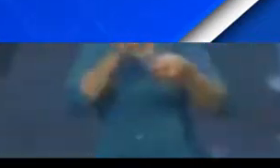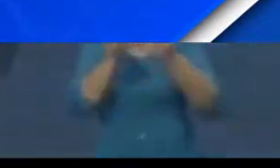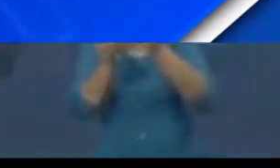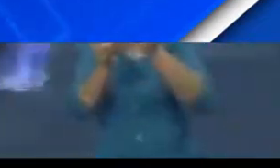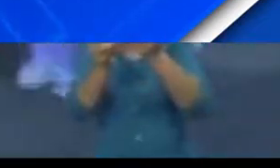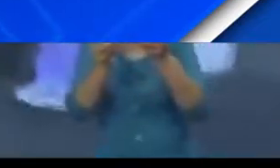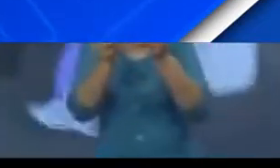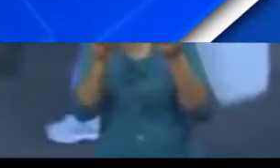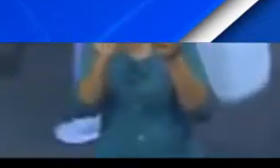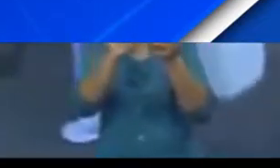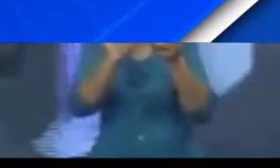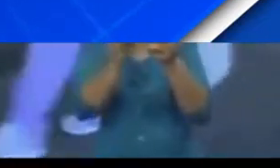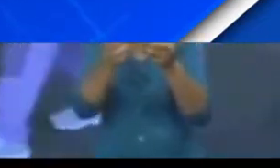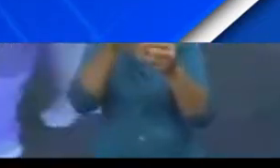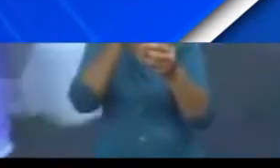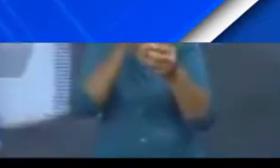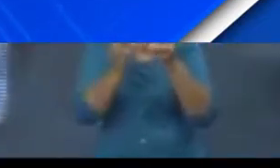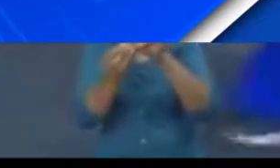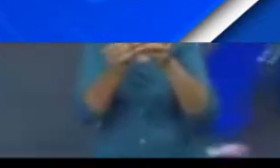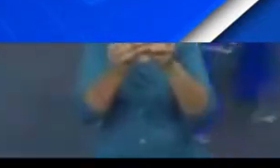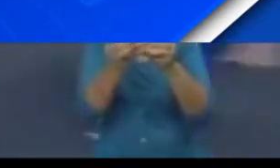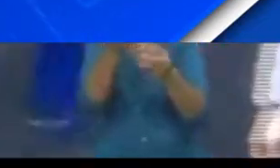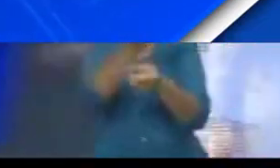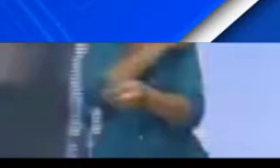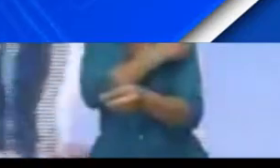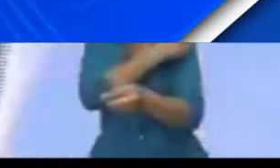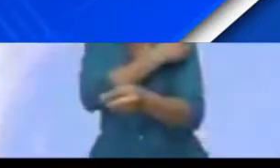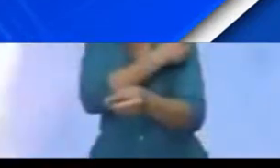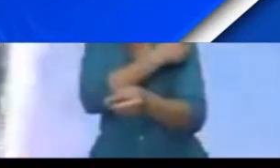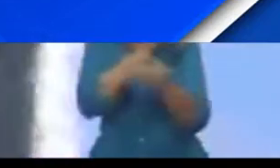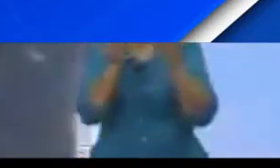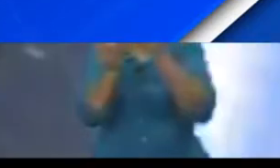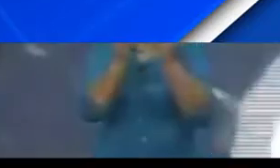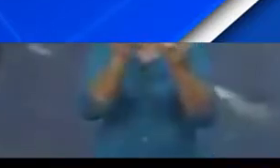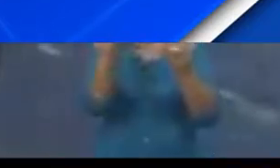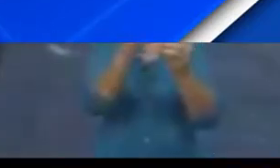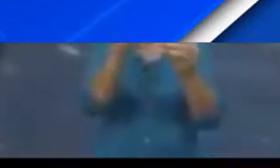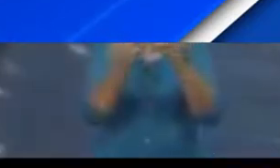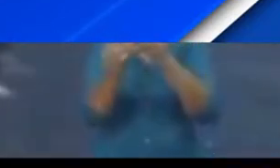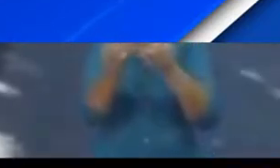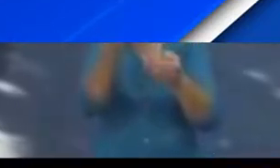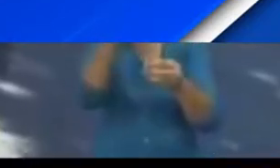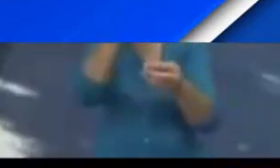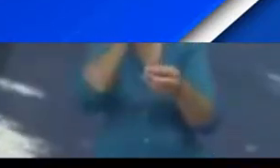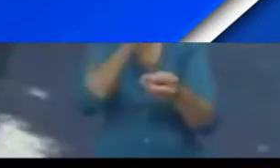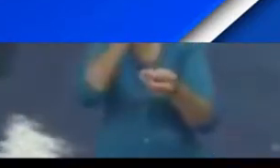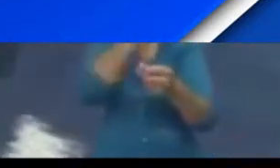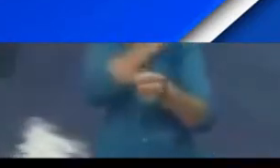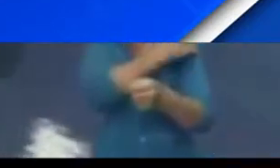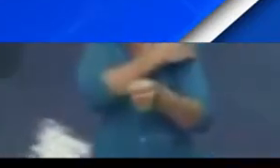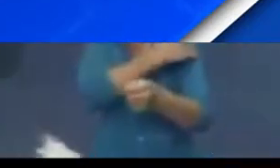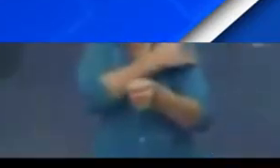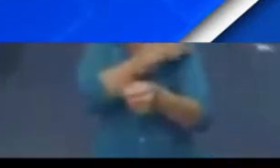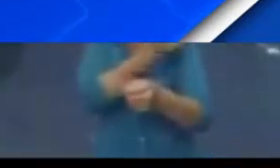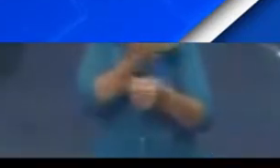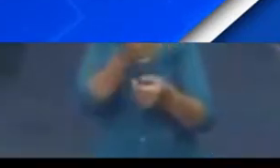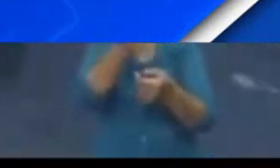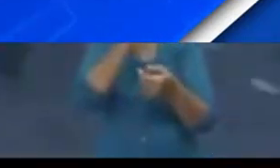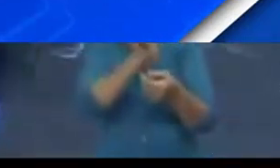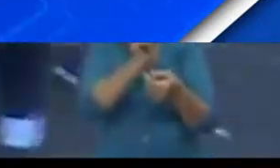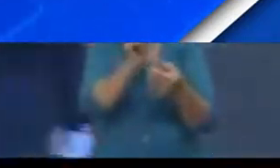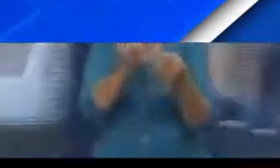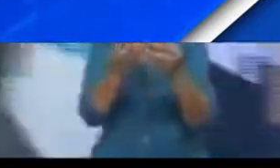llevan su agüita que es lo que se utiliza para vacuna no se utiliza alcohol porque eso afecta el efecto de las vacunas se utiliza